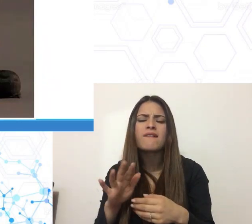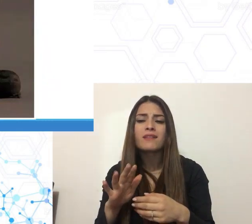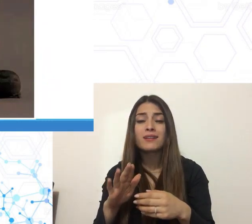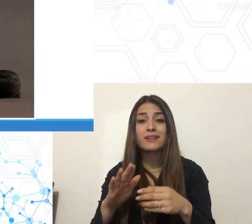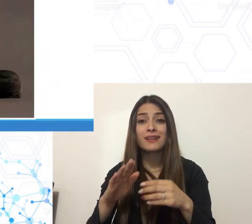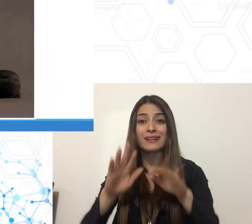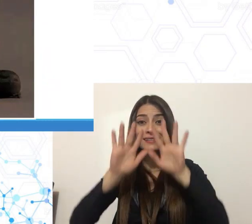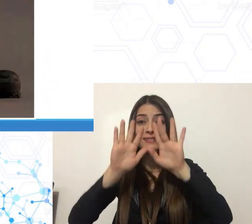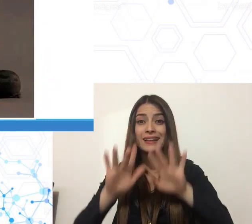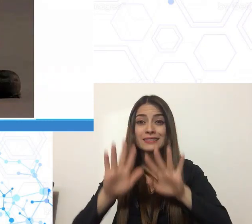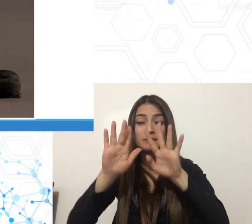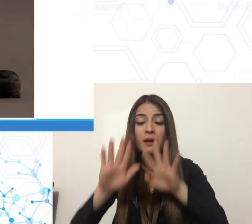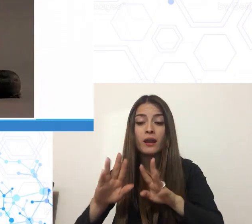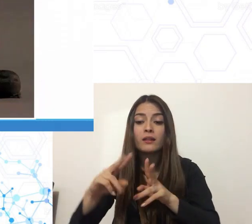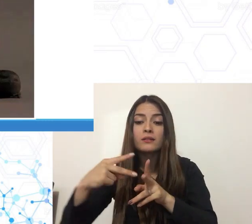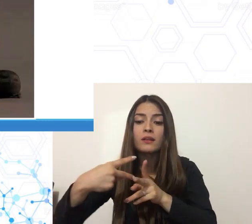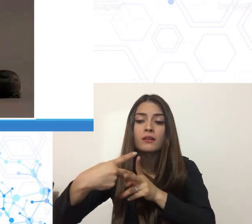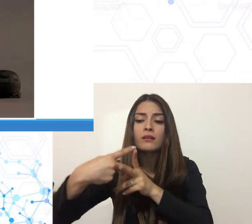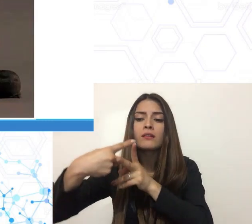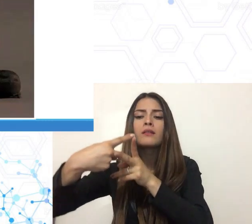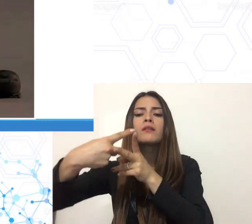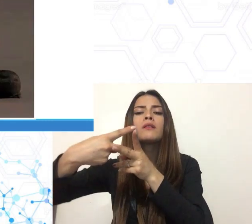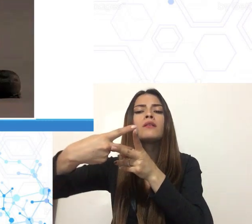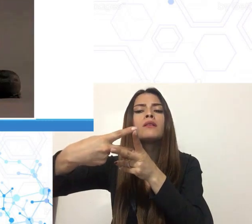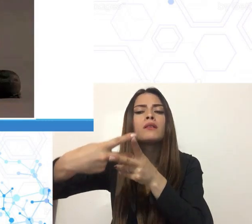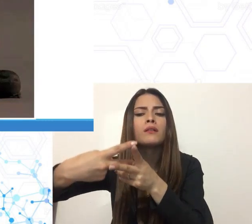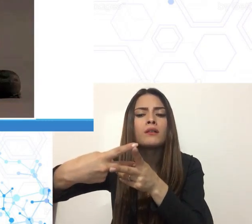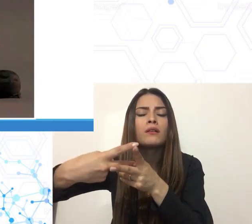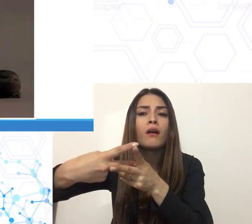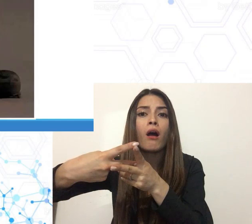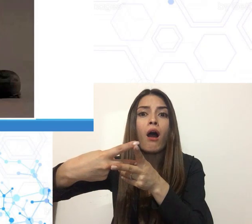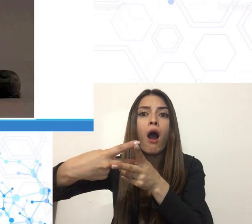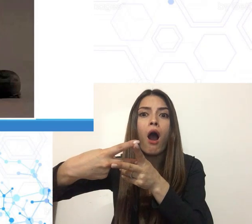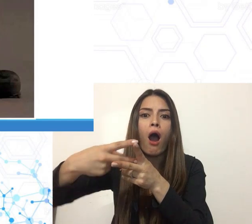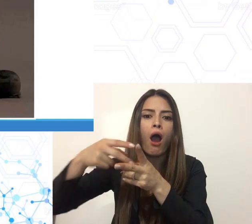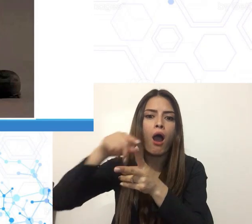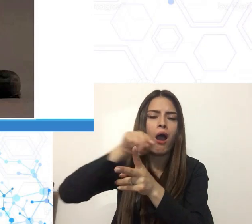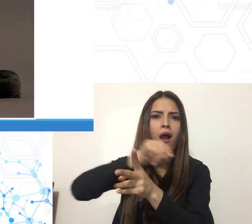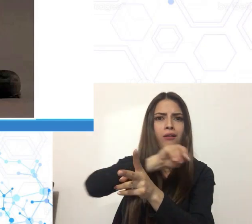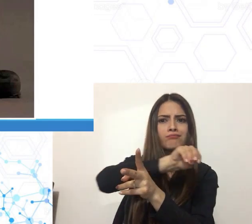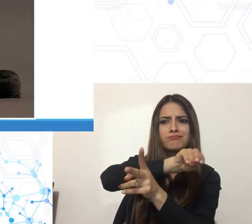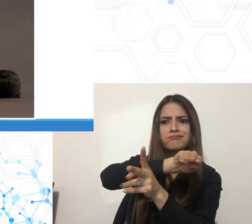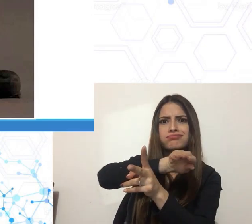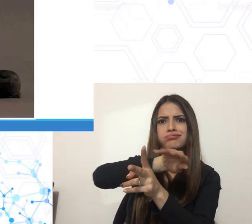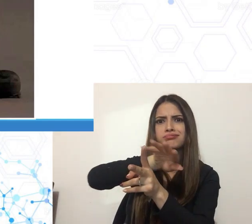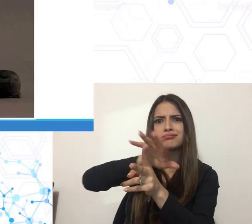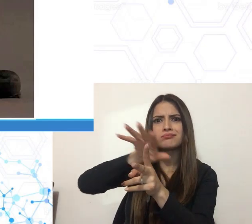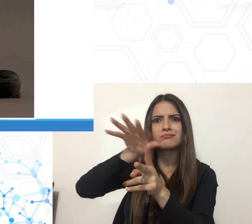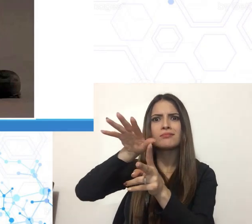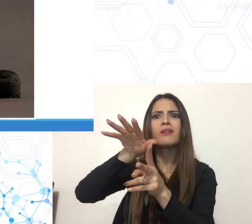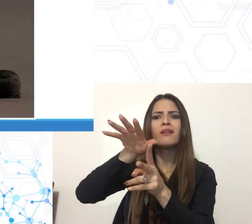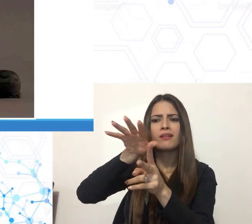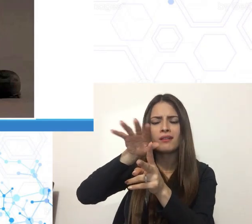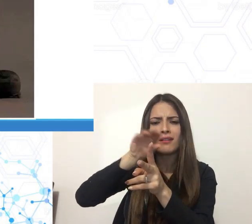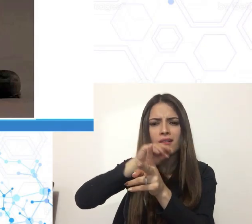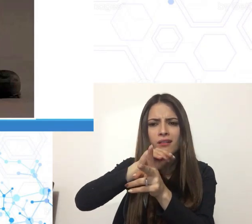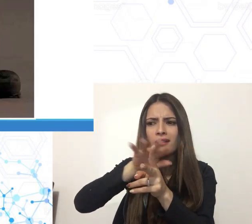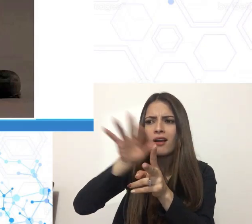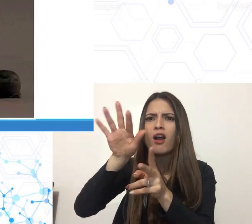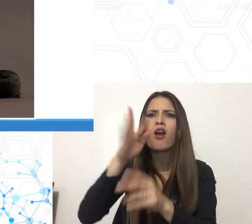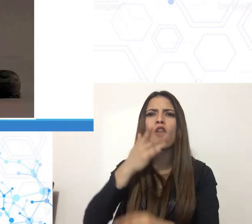un espectroscopio, que es sencillamente tomar un prisma y hacer pasar ese rayo de luz por ese